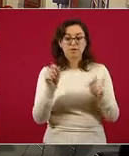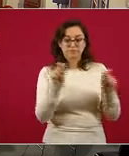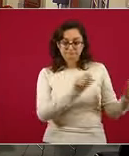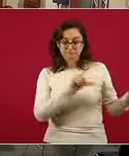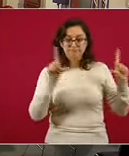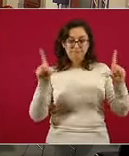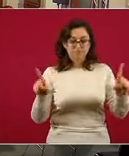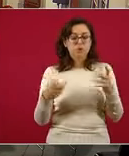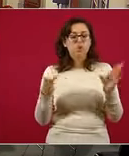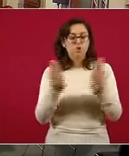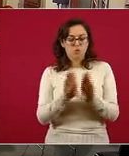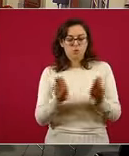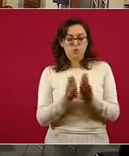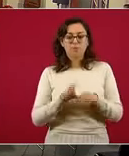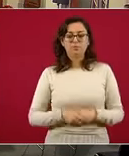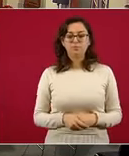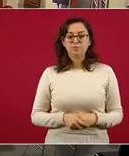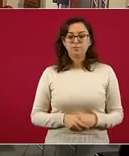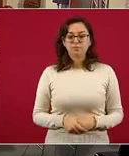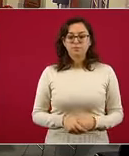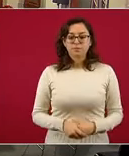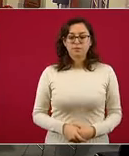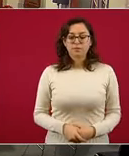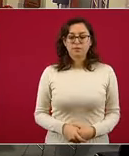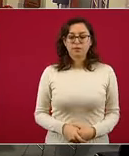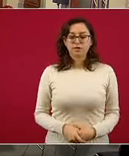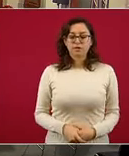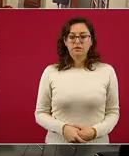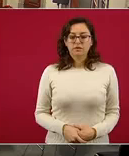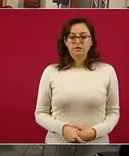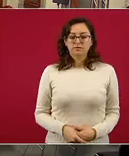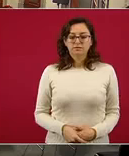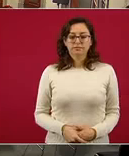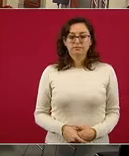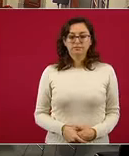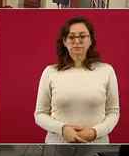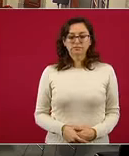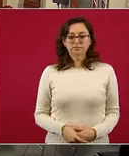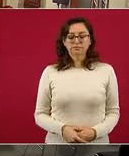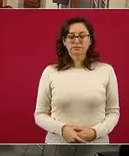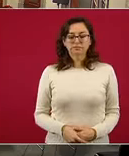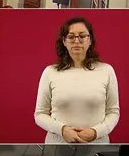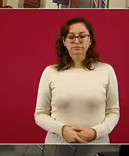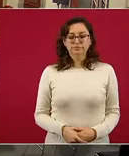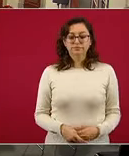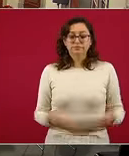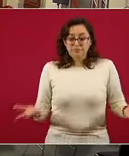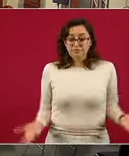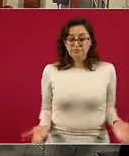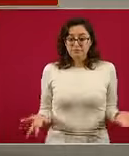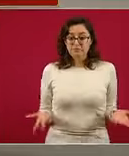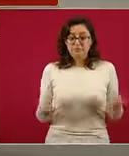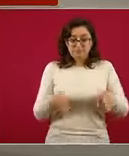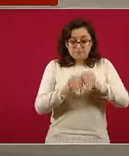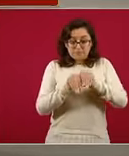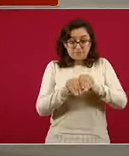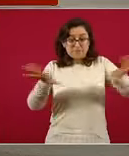llegar al documento. La intención de hacer público el documento es precisamente para que todo el mundo tuviera